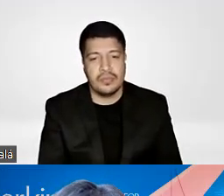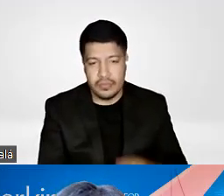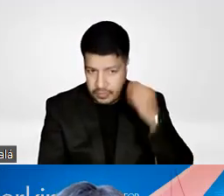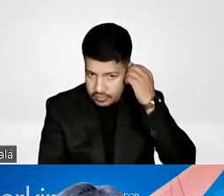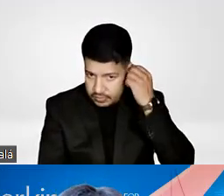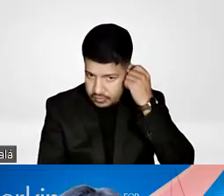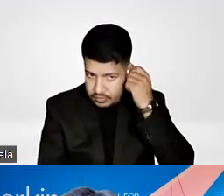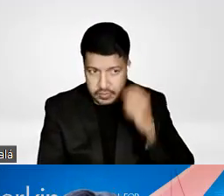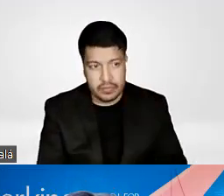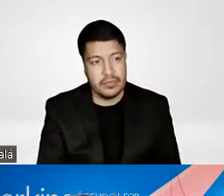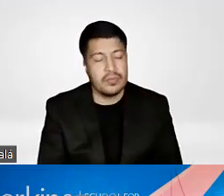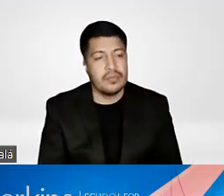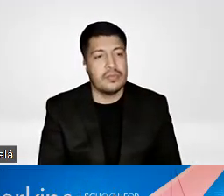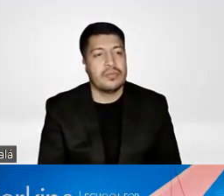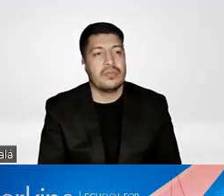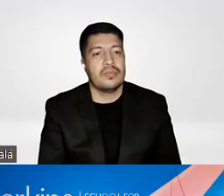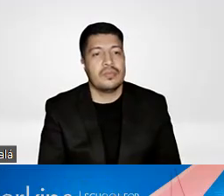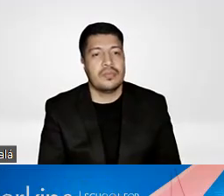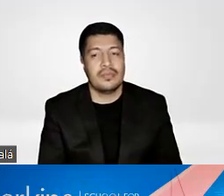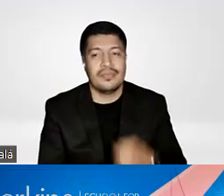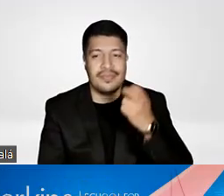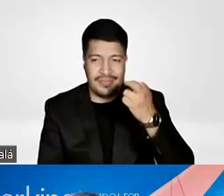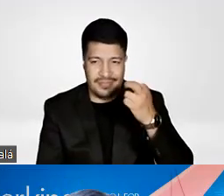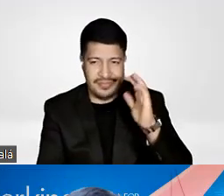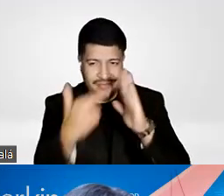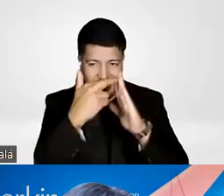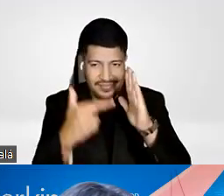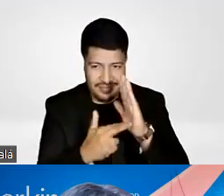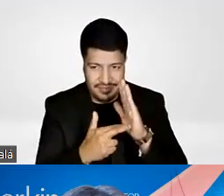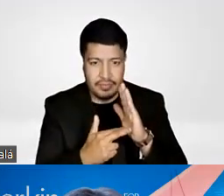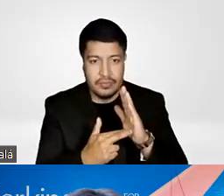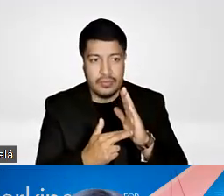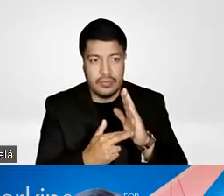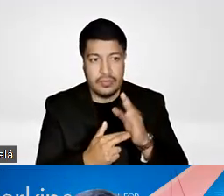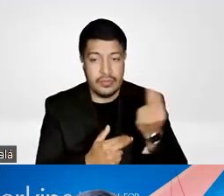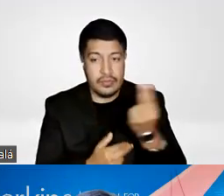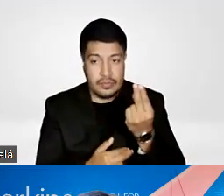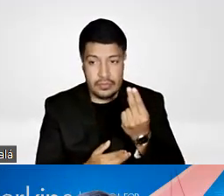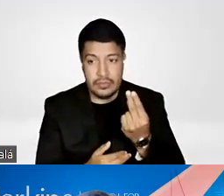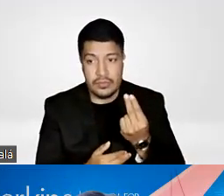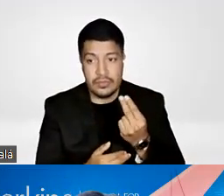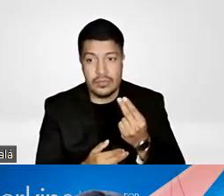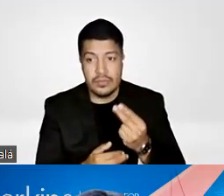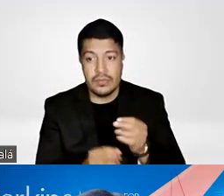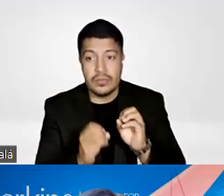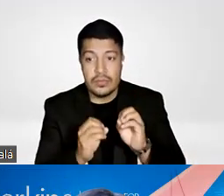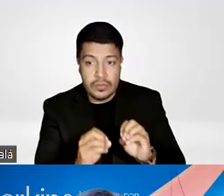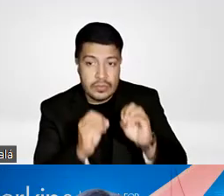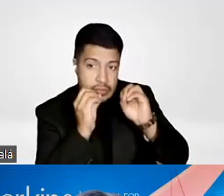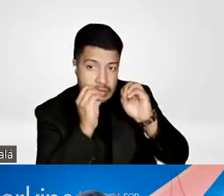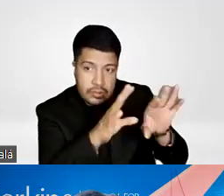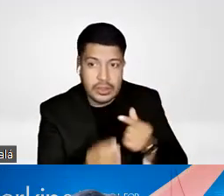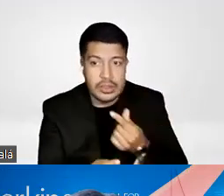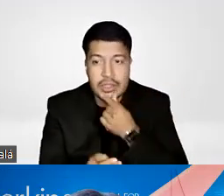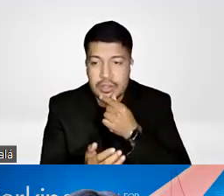Y el algoritmo nos marca pues que hay que enviar a centros especializados. ¿Cuáles pudieran ser estos centros especializados? Acá en el